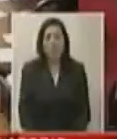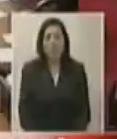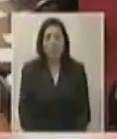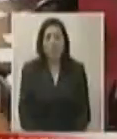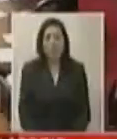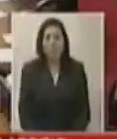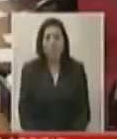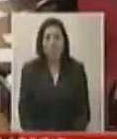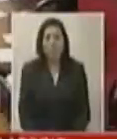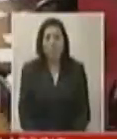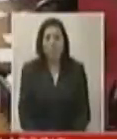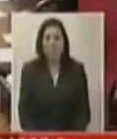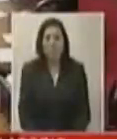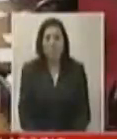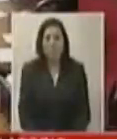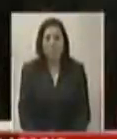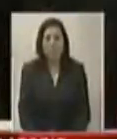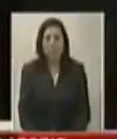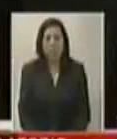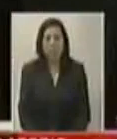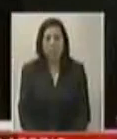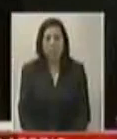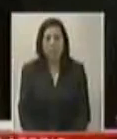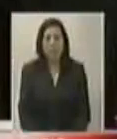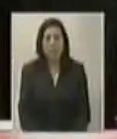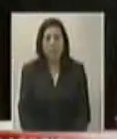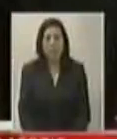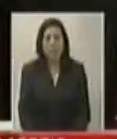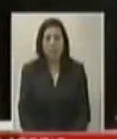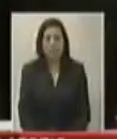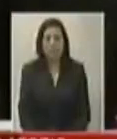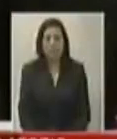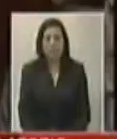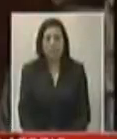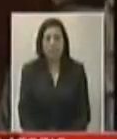retire la palabra que considero ofensiva. Continuar con el debate, presidente. Retiro la palabra.